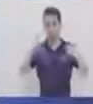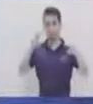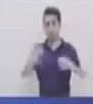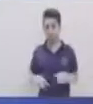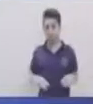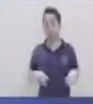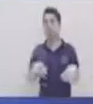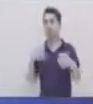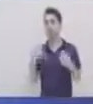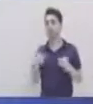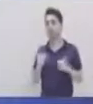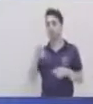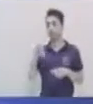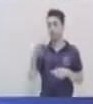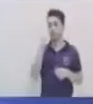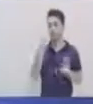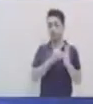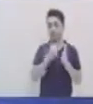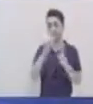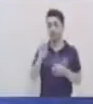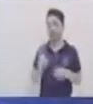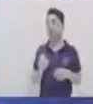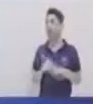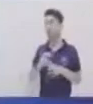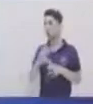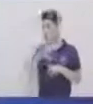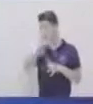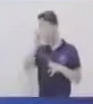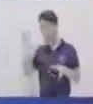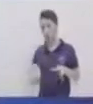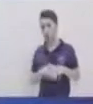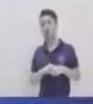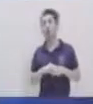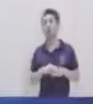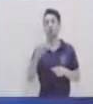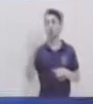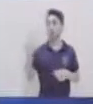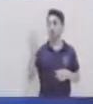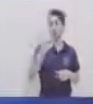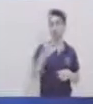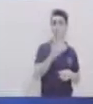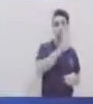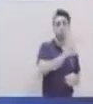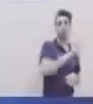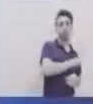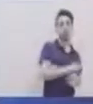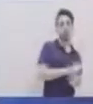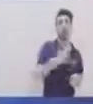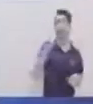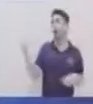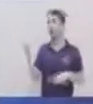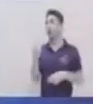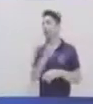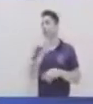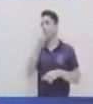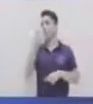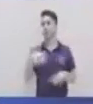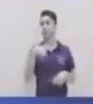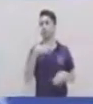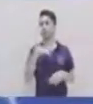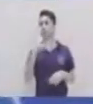cada cono. Y luego todo eso lo hicimos por 5 series, ¿sí? De 20 segundos cada